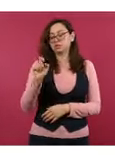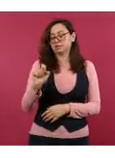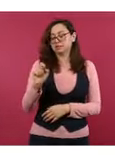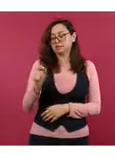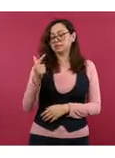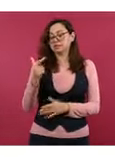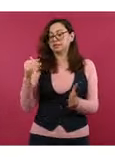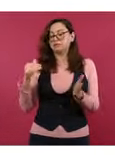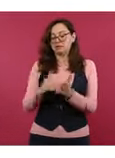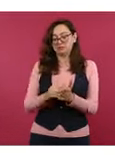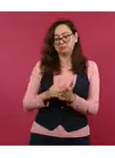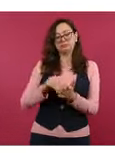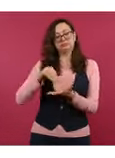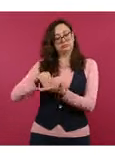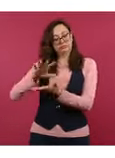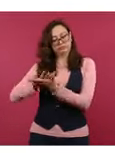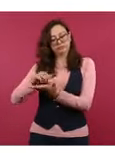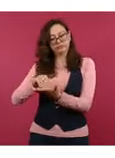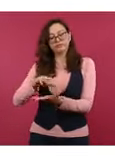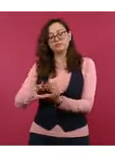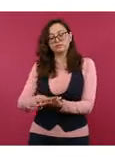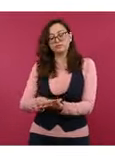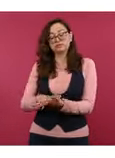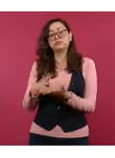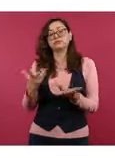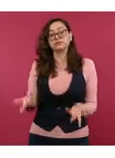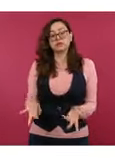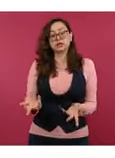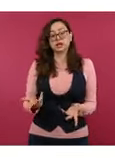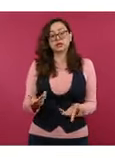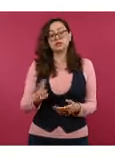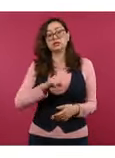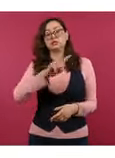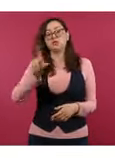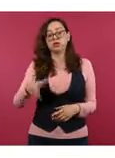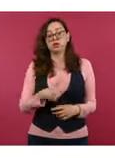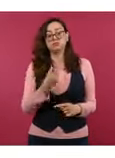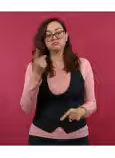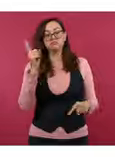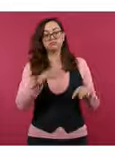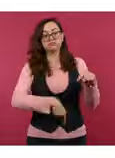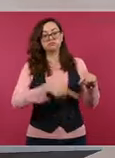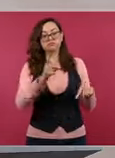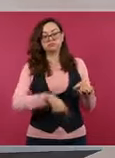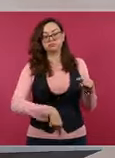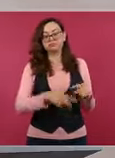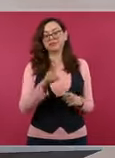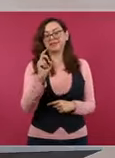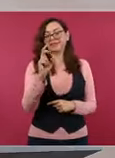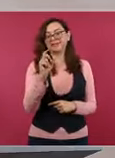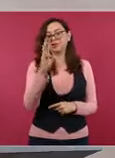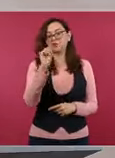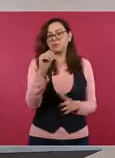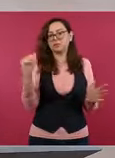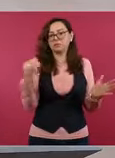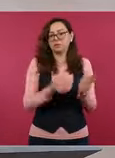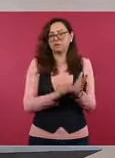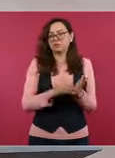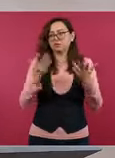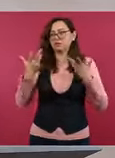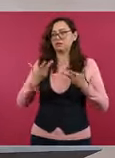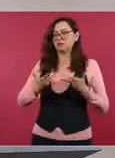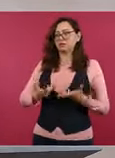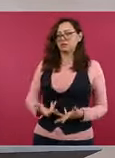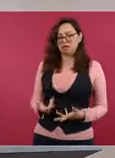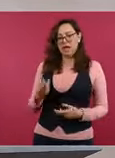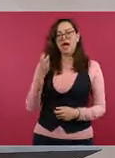39.724. El INE se comprometió ayer, ya en su reunión final de la Comisión Nacional de Vigilancia, se comprometieron a